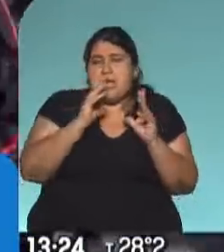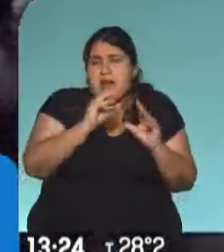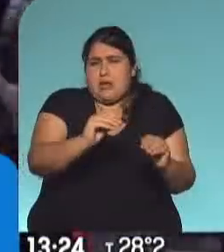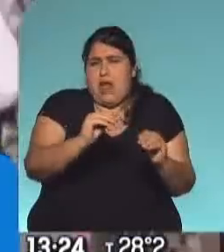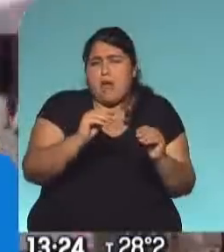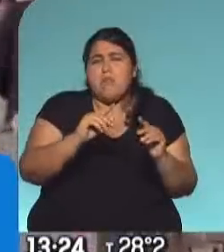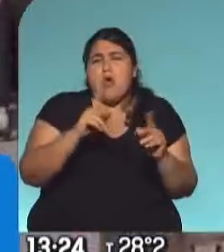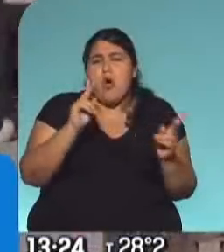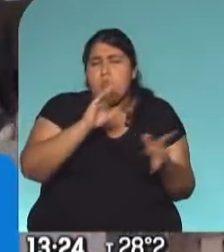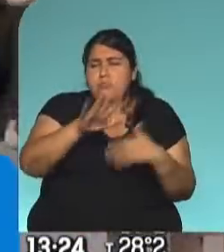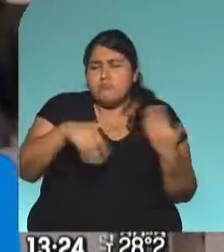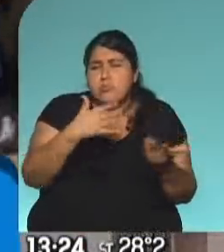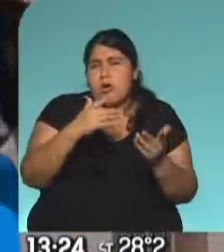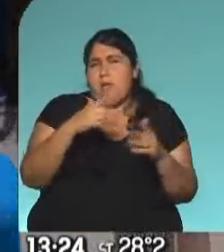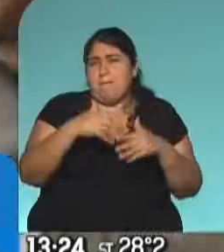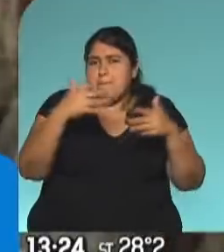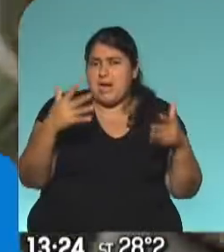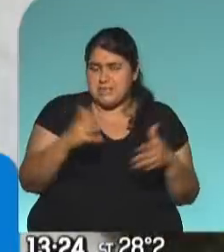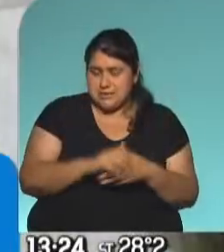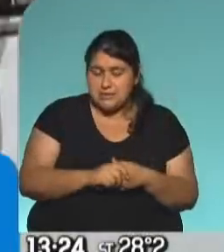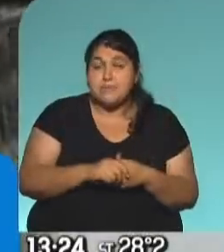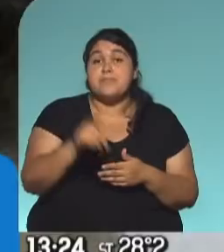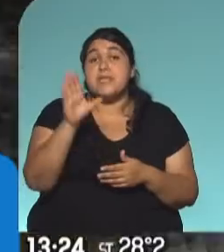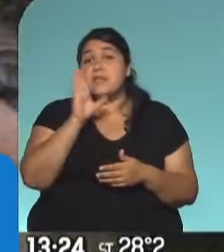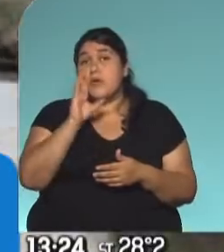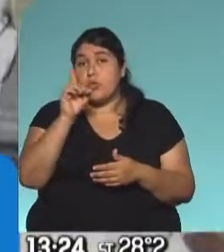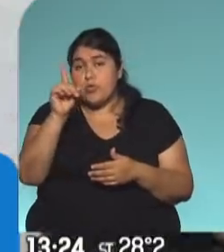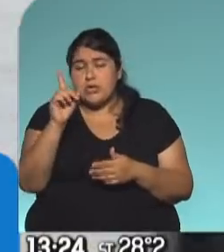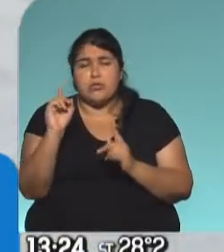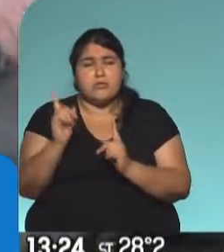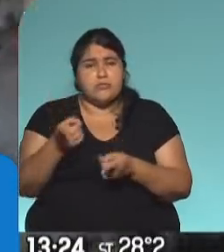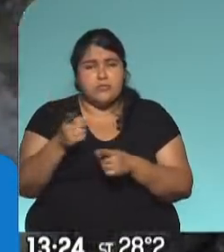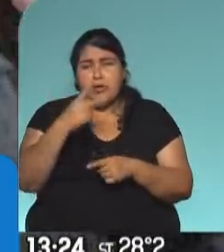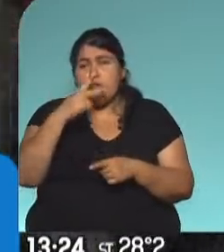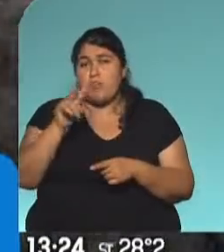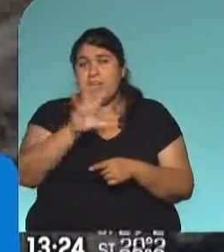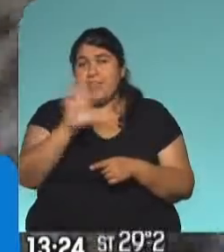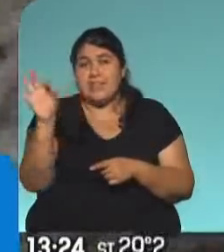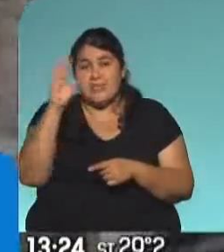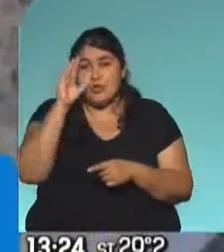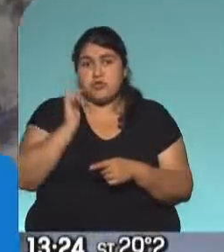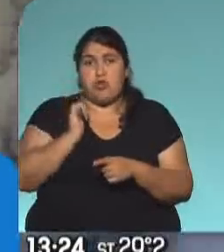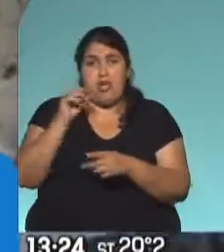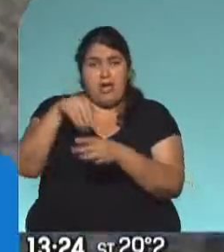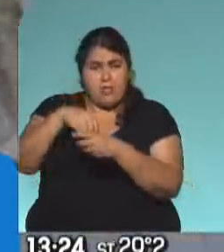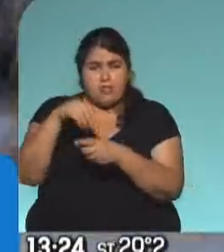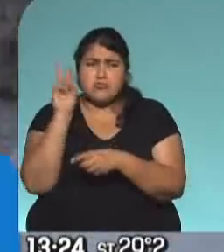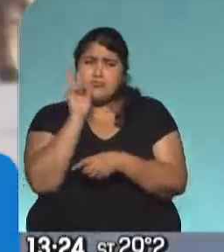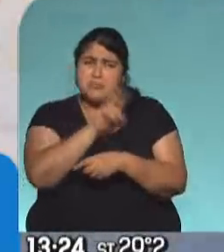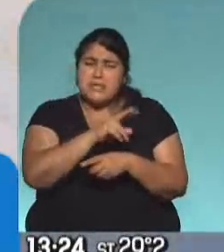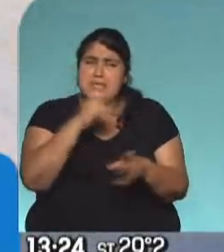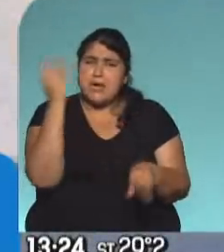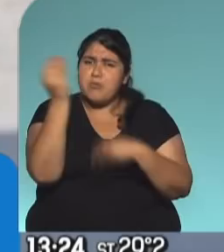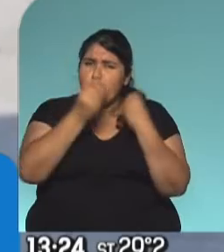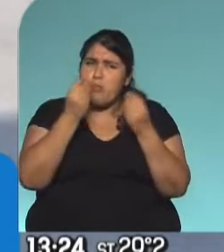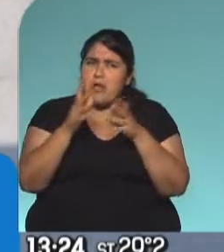y las turbulencias políticas. Estados Unidos, que mantiene allí a 2.500 soldados, observa con preocupación el deterioro